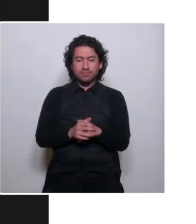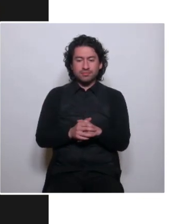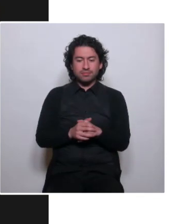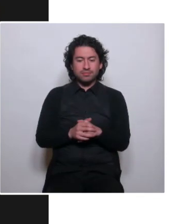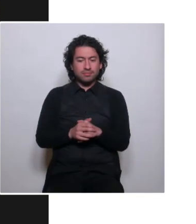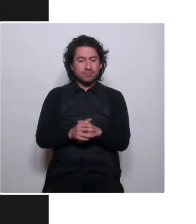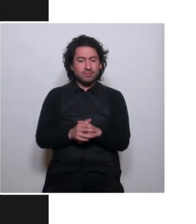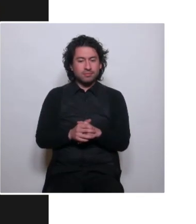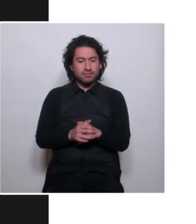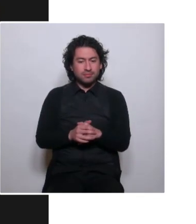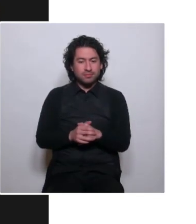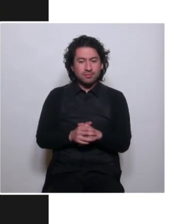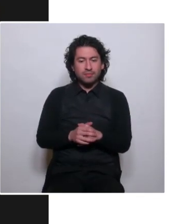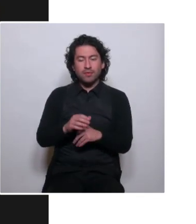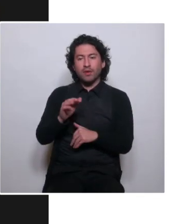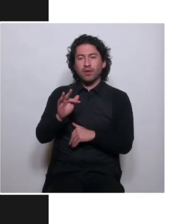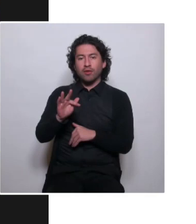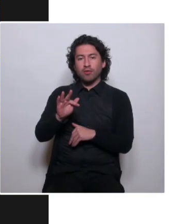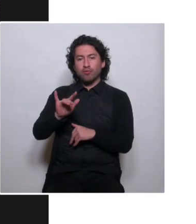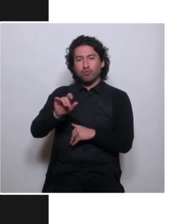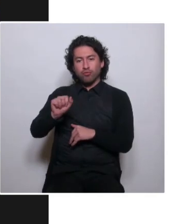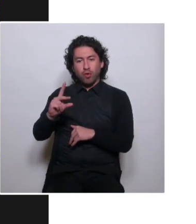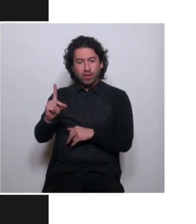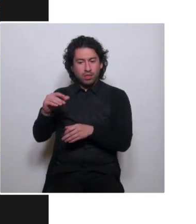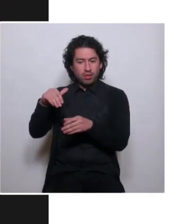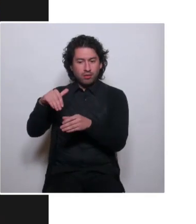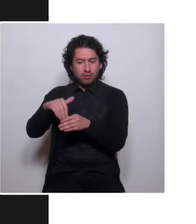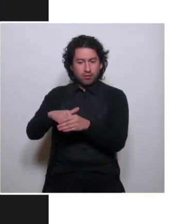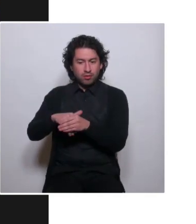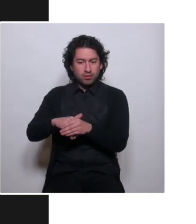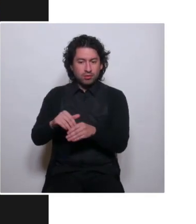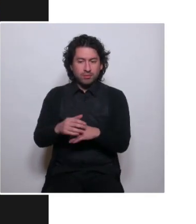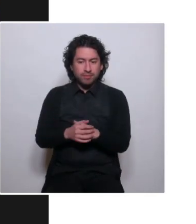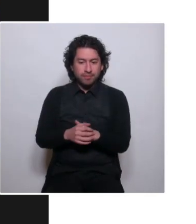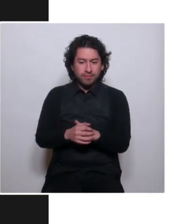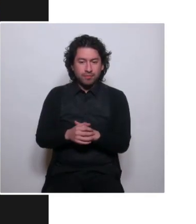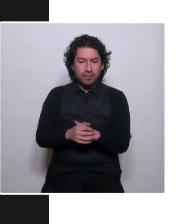¿Cómo vota señor Fuad Chaín? Voto a favor, señor secretario.